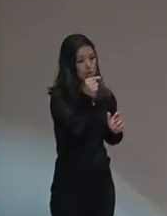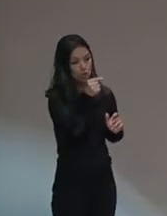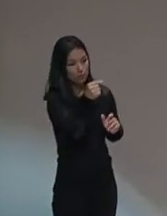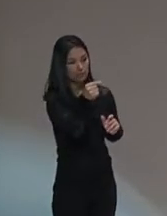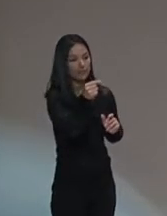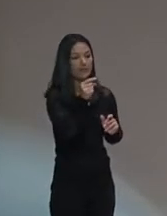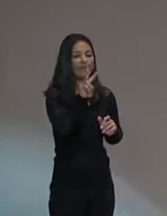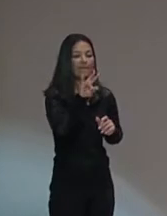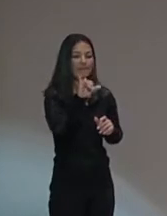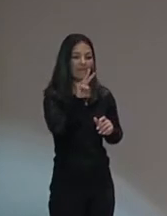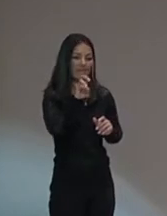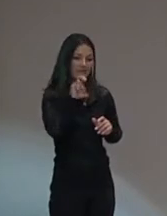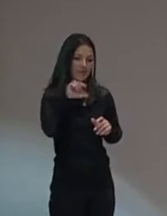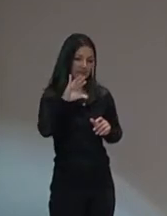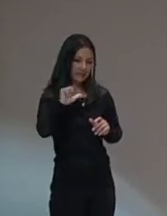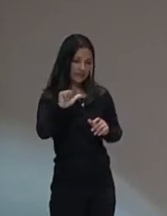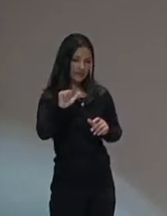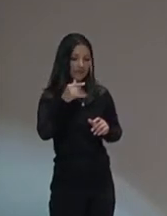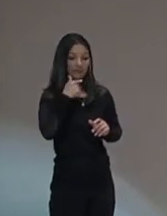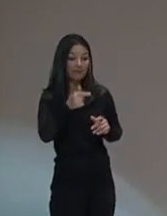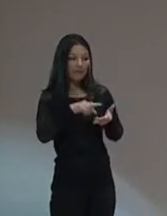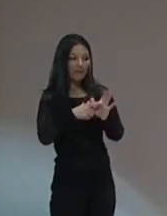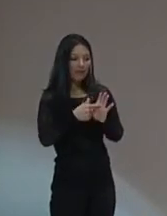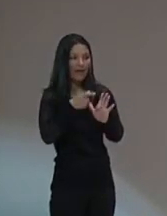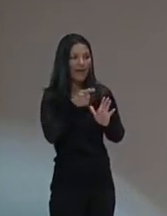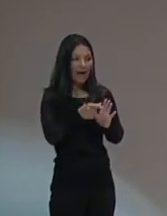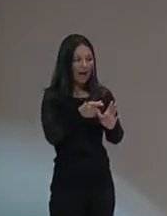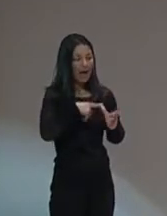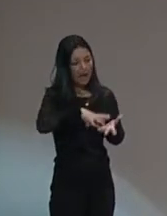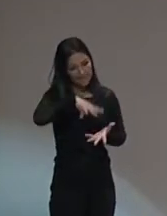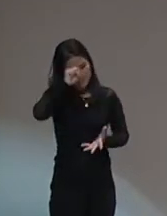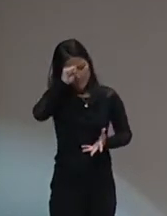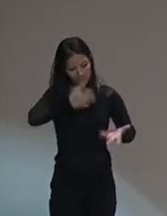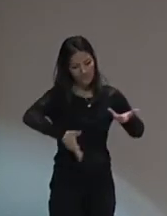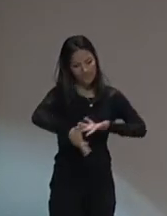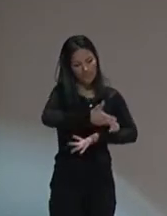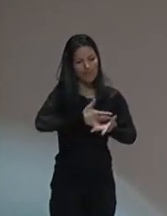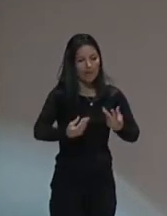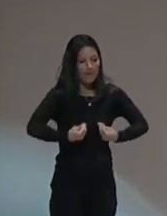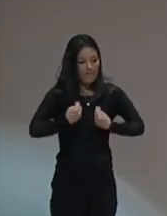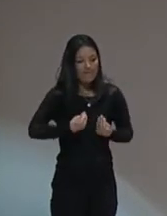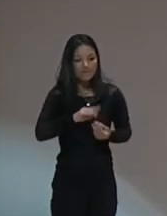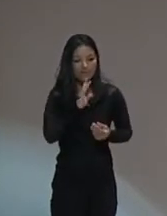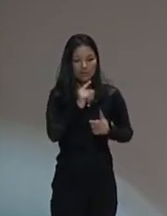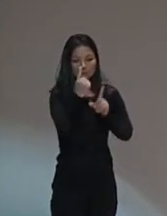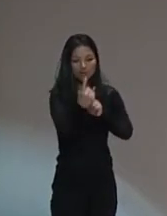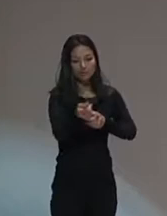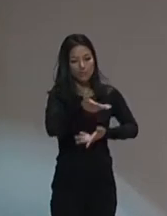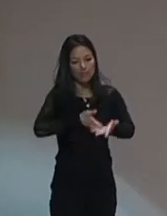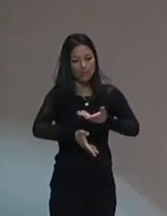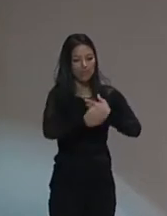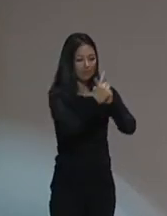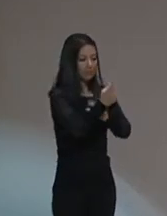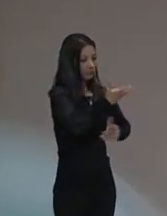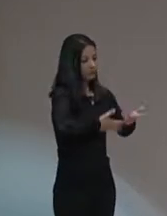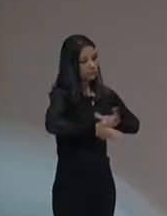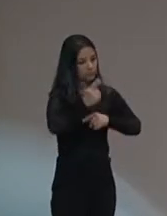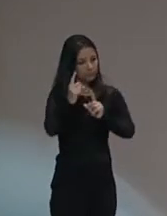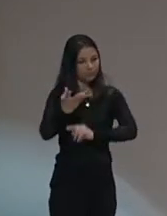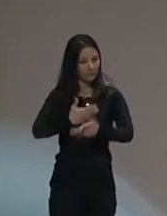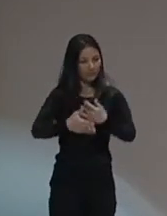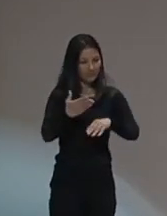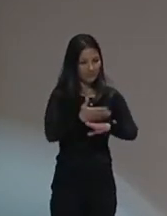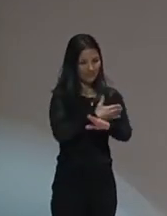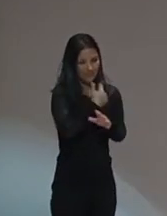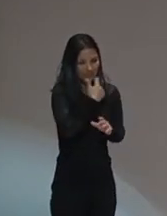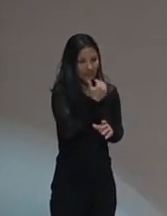aprender a vivir con otros? ¿O la proximidad del prójimo, como lo dije, más que la pura transferencia de